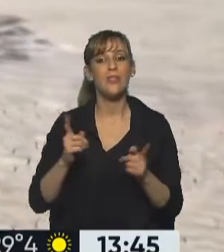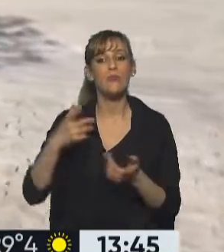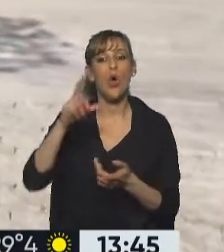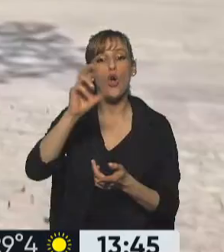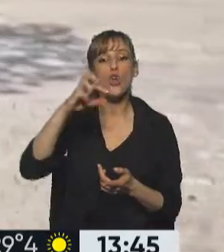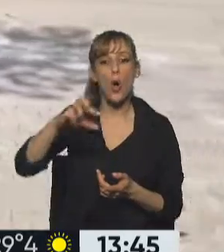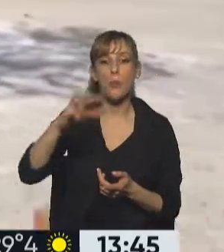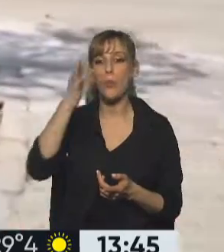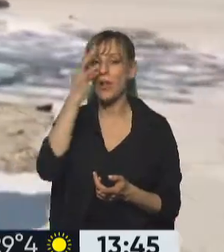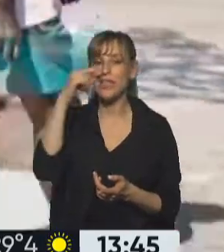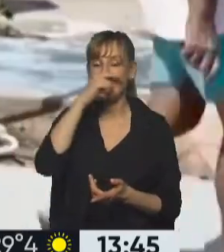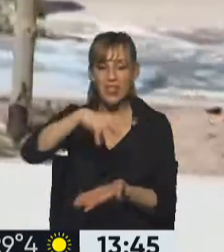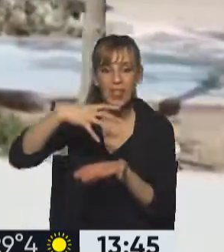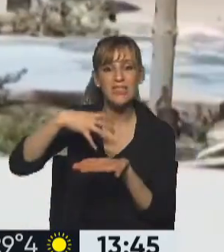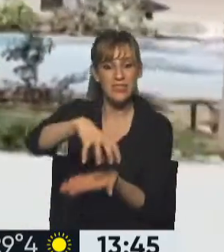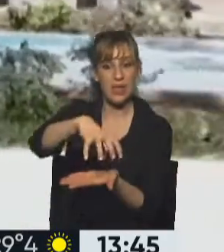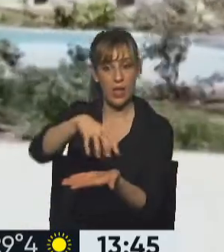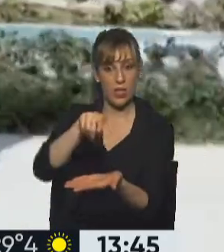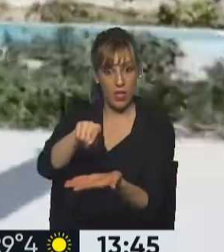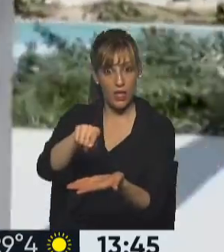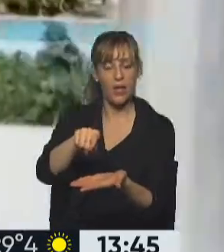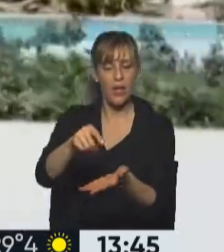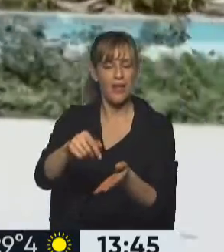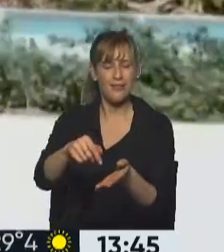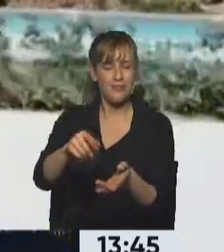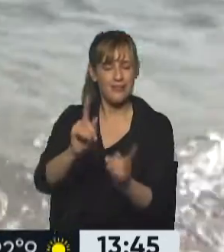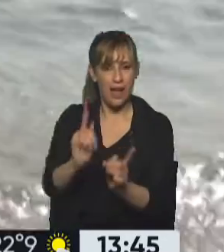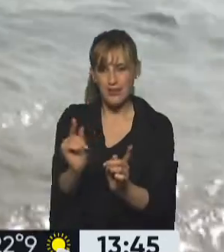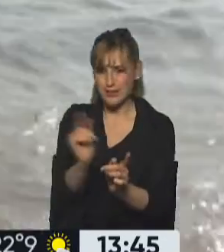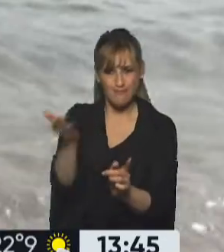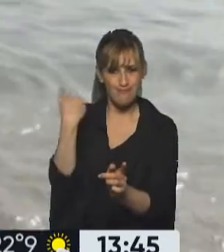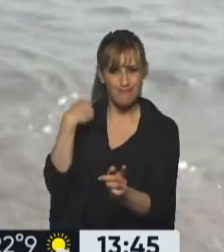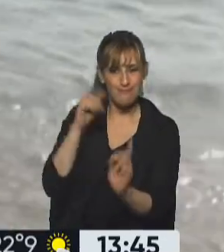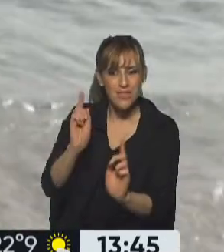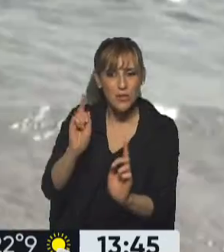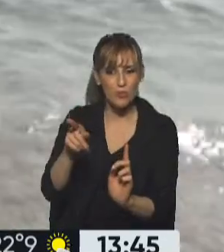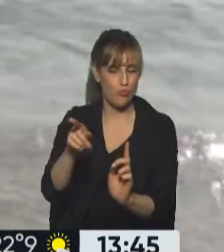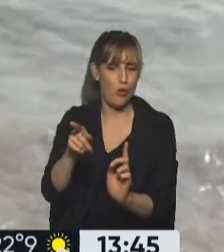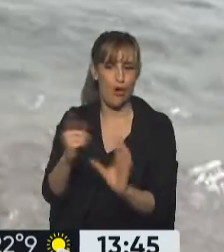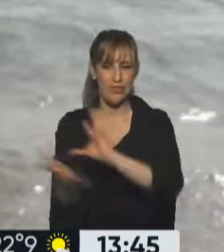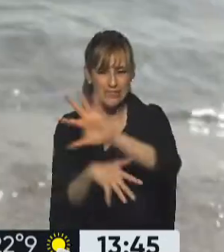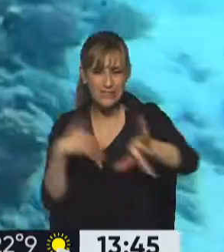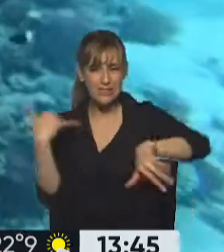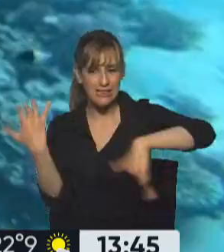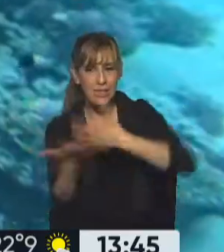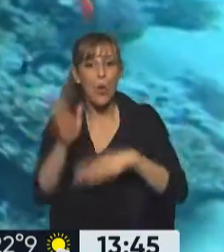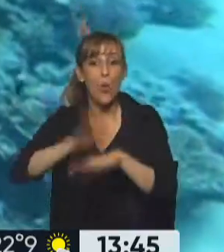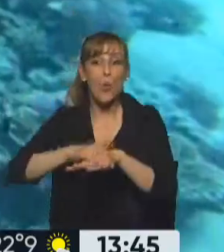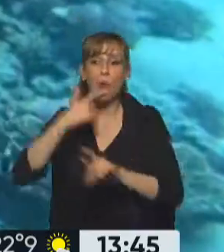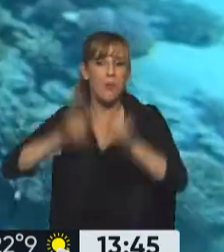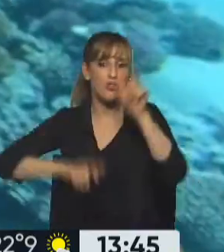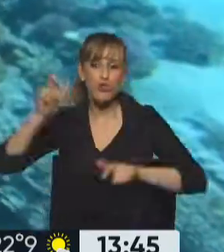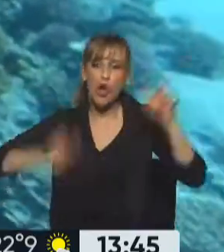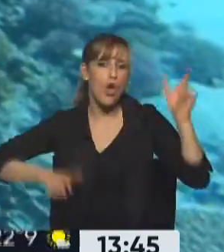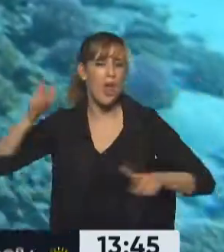exclusivo resort egipcio sobre el Mar Rojo, es el epicentro de una catástrofe ecológica en curso a raíz de su enorme afluencia turística que amenaza sus